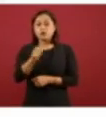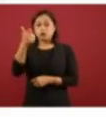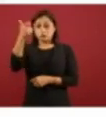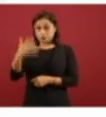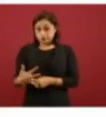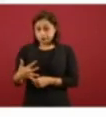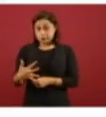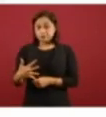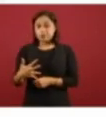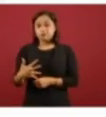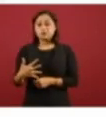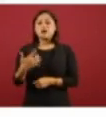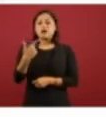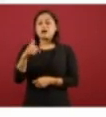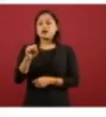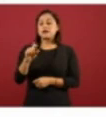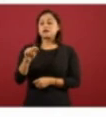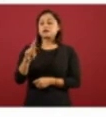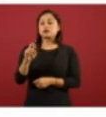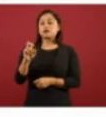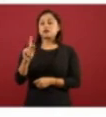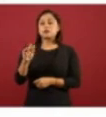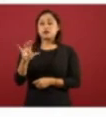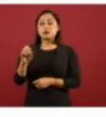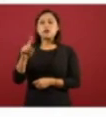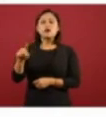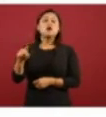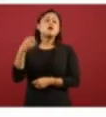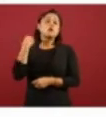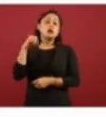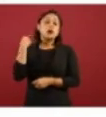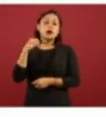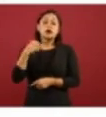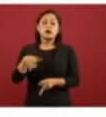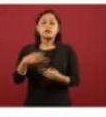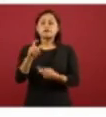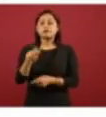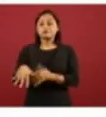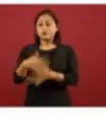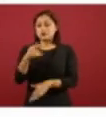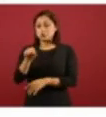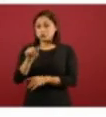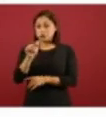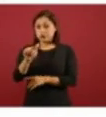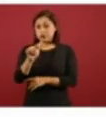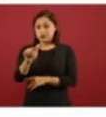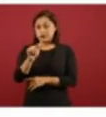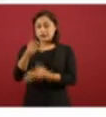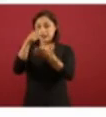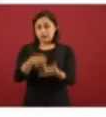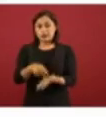económico, Gas del Trópico, en Salina Cruz, Oaxaca, con un precio al público de 15.17 pesos por